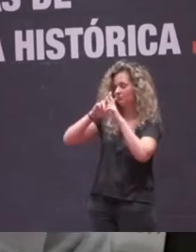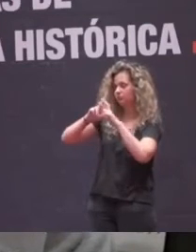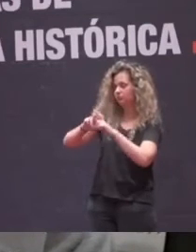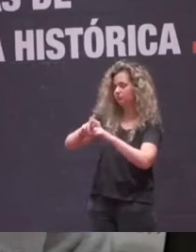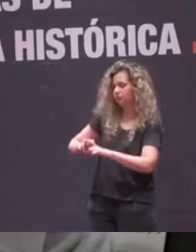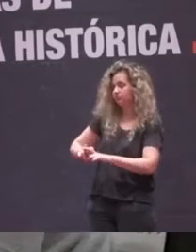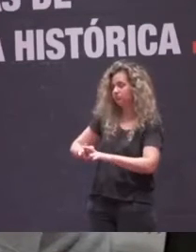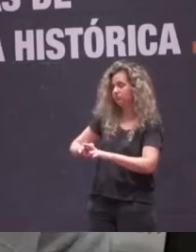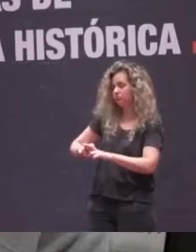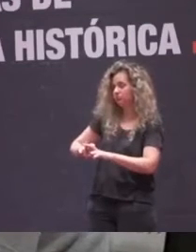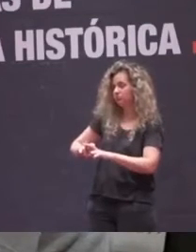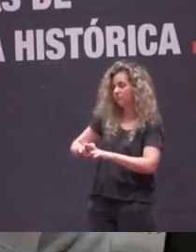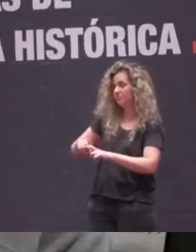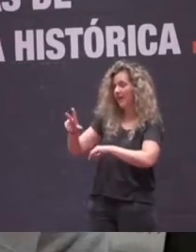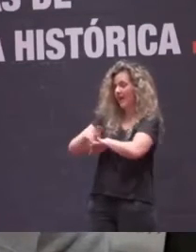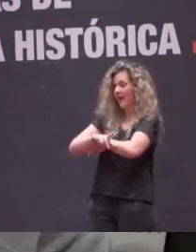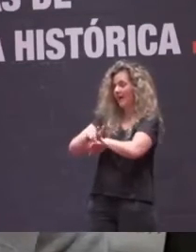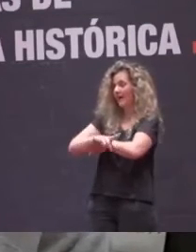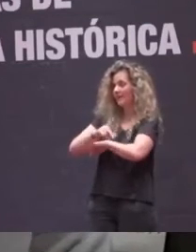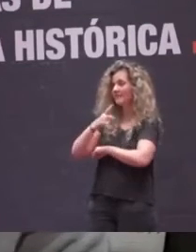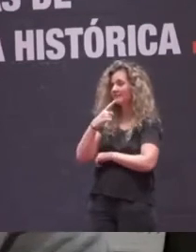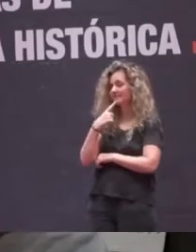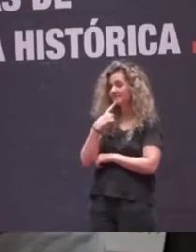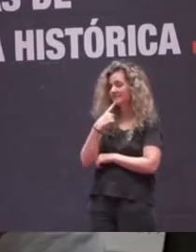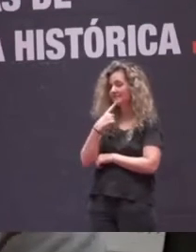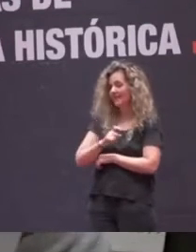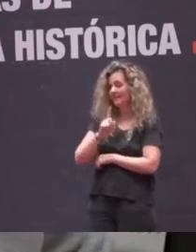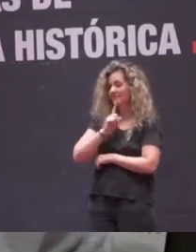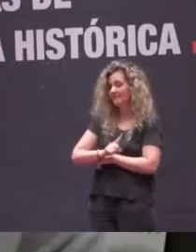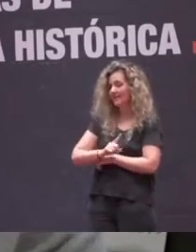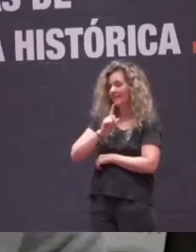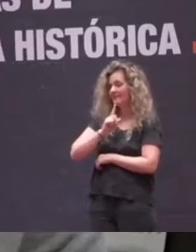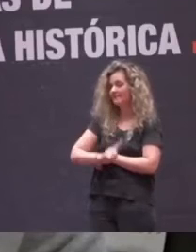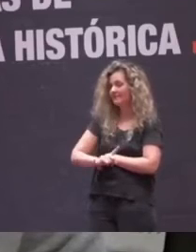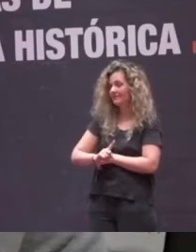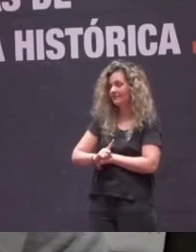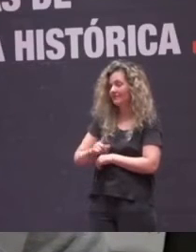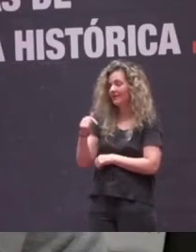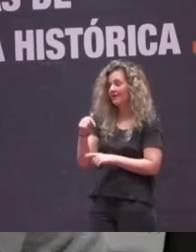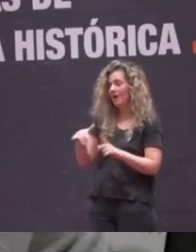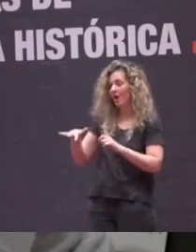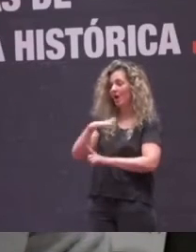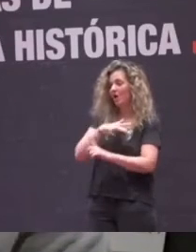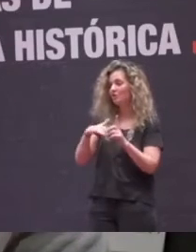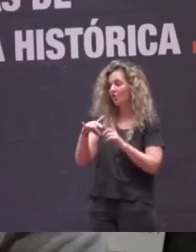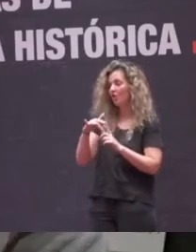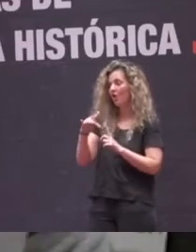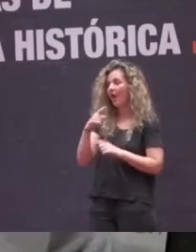parte da Alcaldía de Sada, estou a falar en torno ao ano